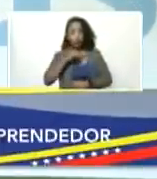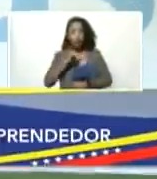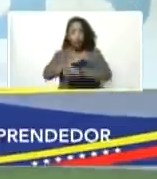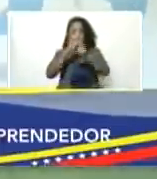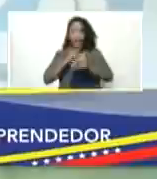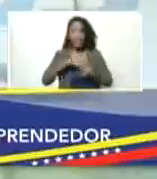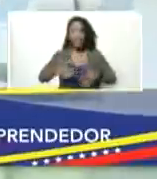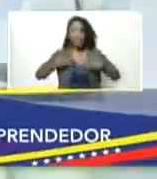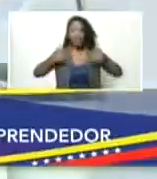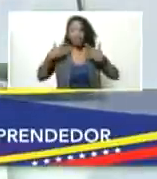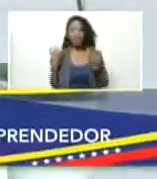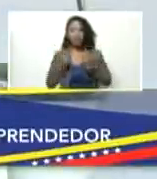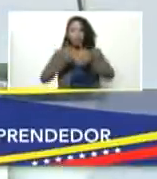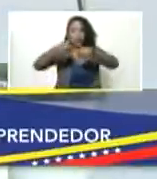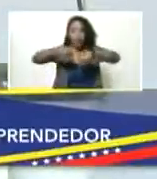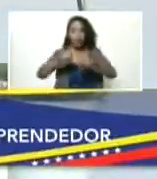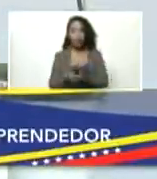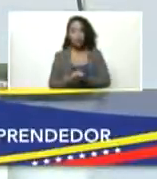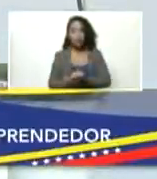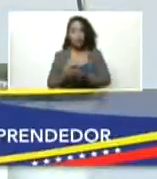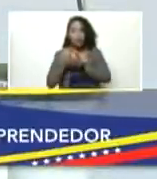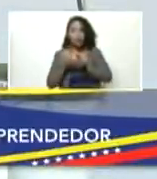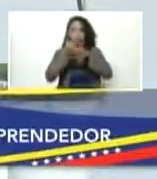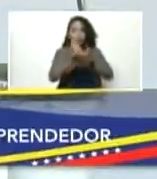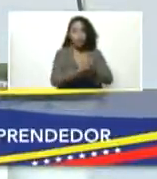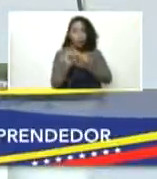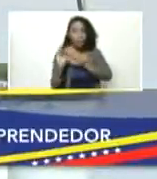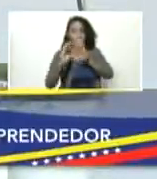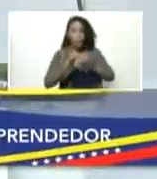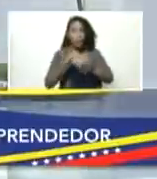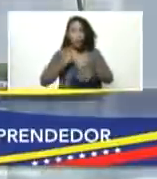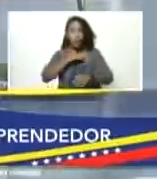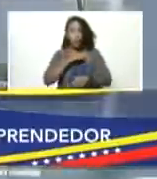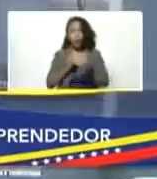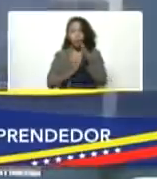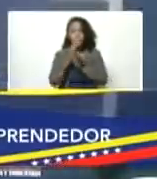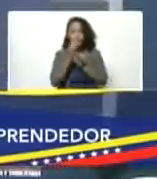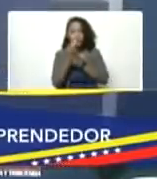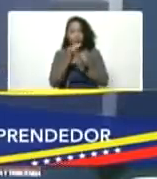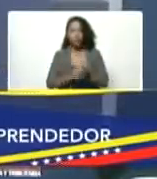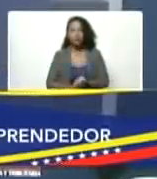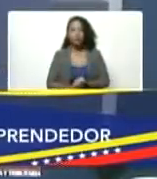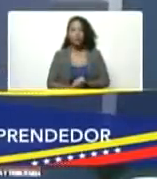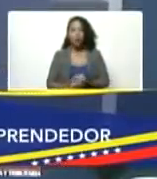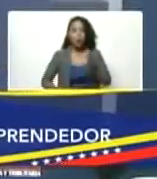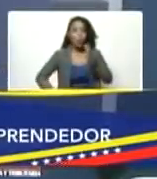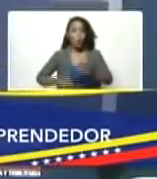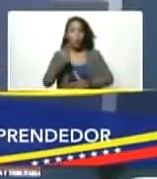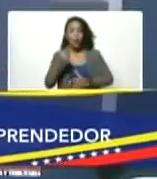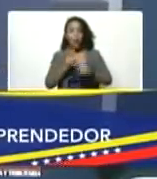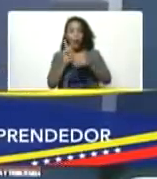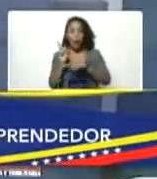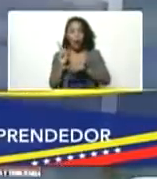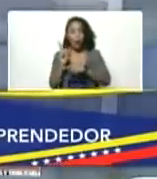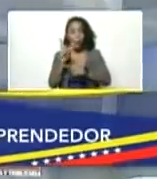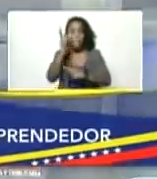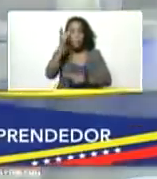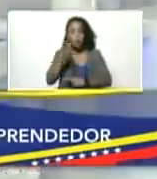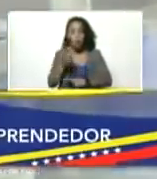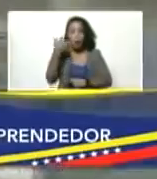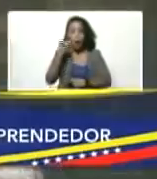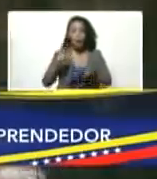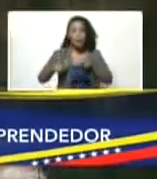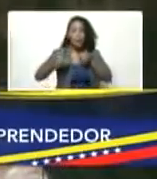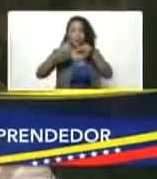estar aquí y prestarle todo el apoyo a nuestros emprendedores. Aquí, una vez que el contribuyente tiene su